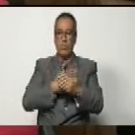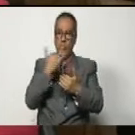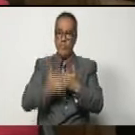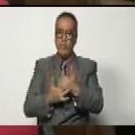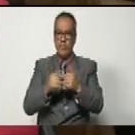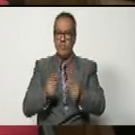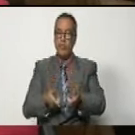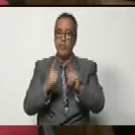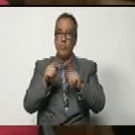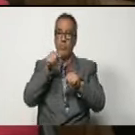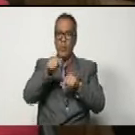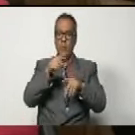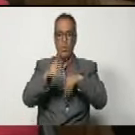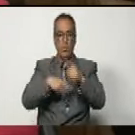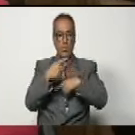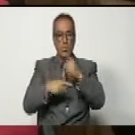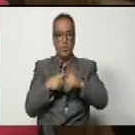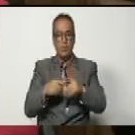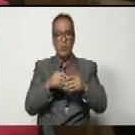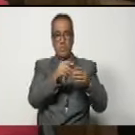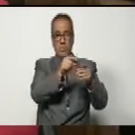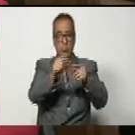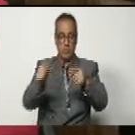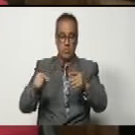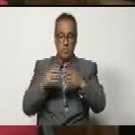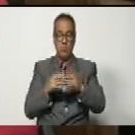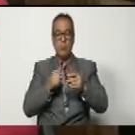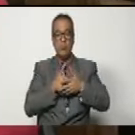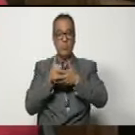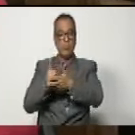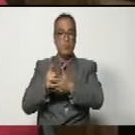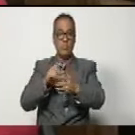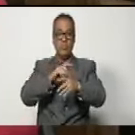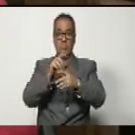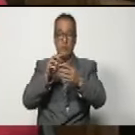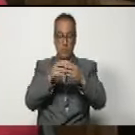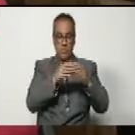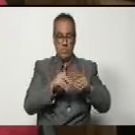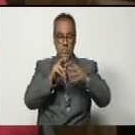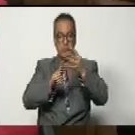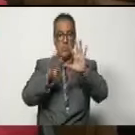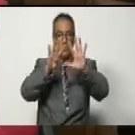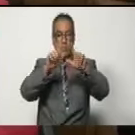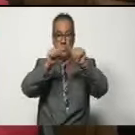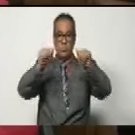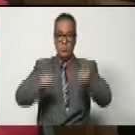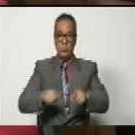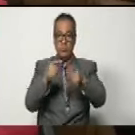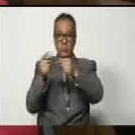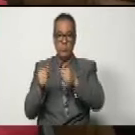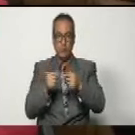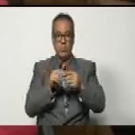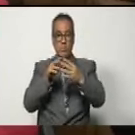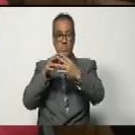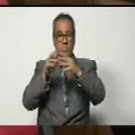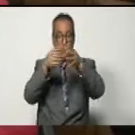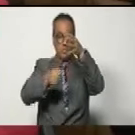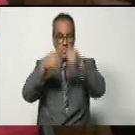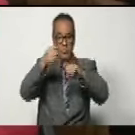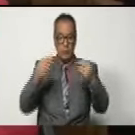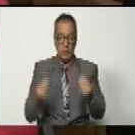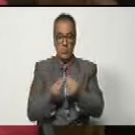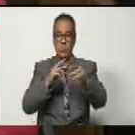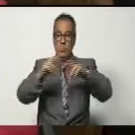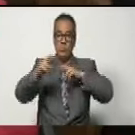que permitan el desarrollo de las comunidades y bienestar social general. 9. Sistema económico comunal. Conjunto